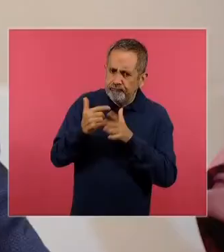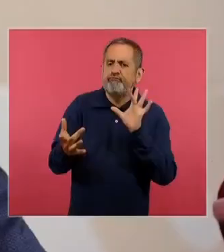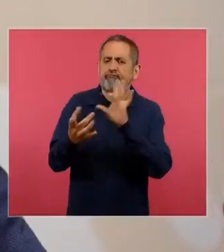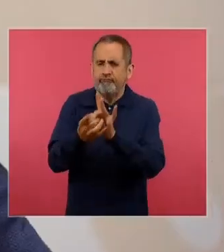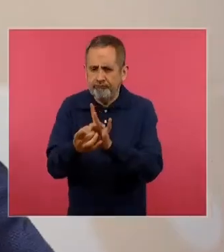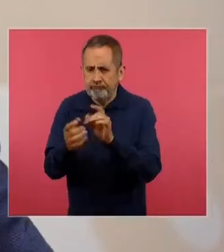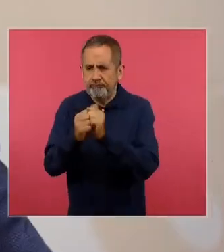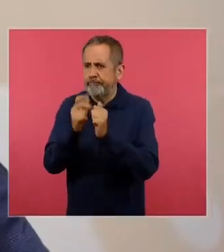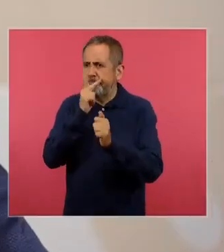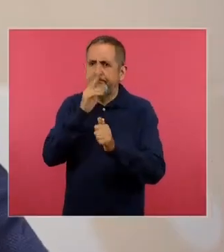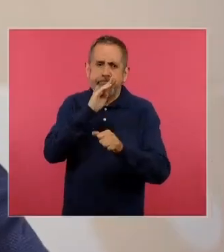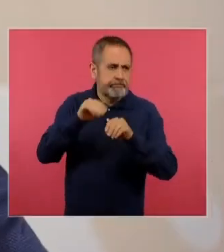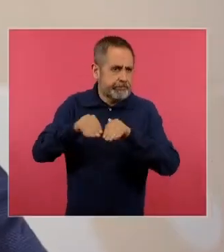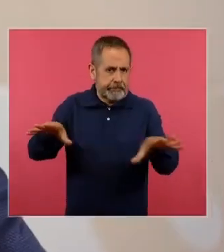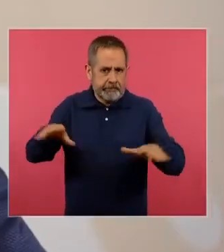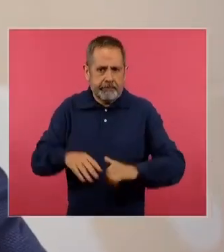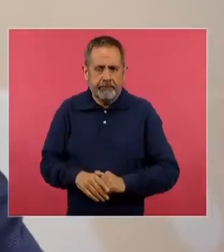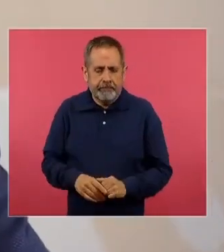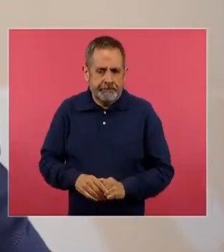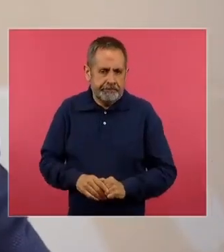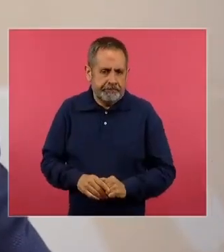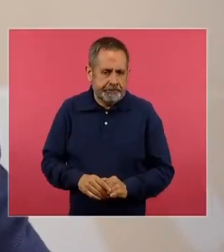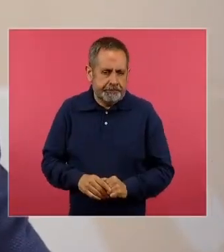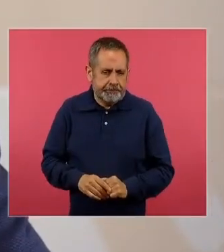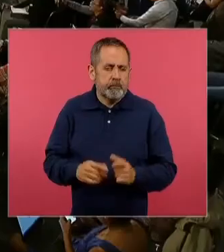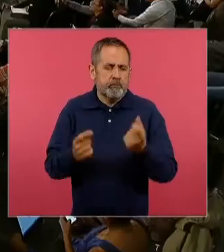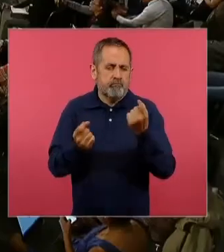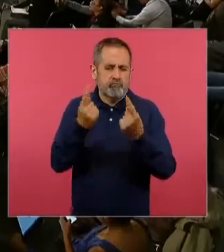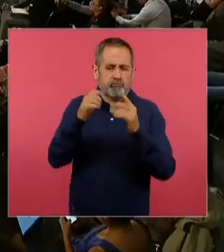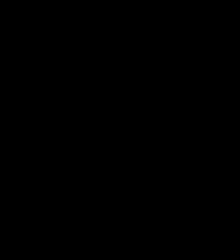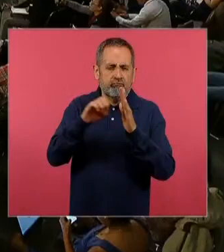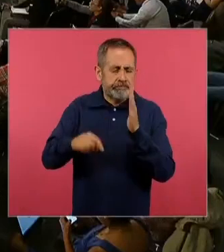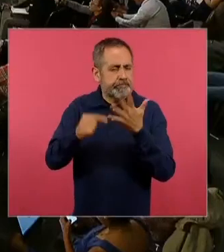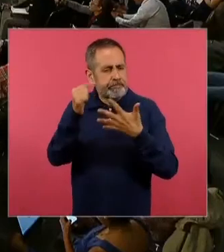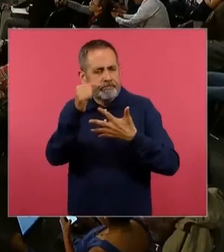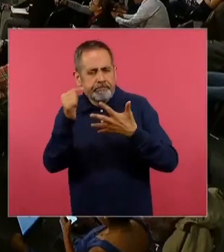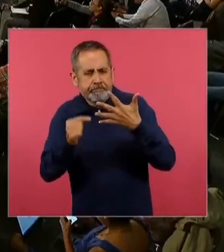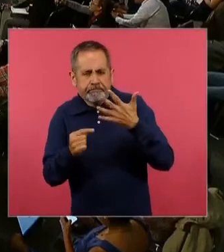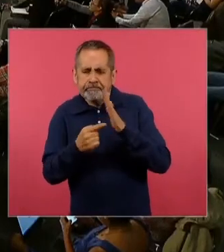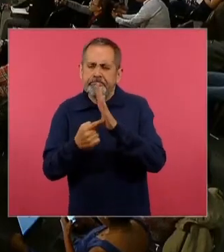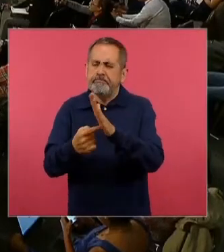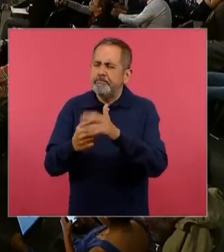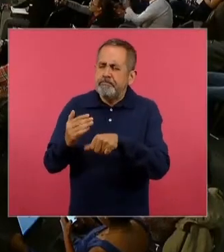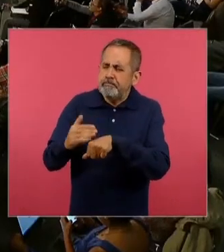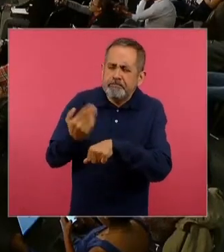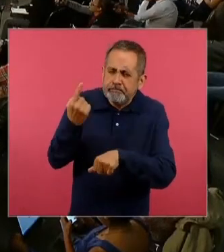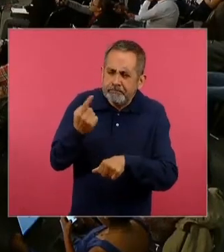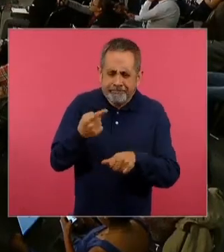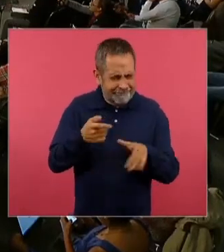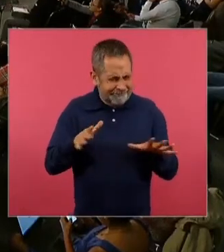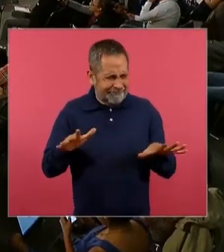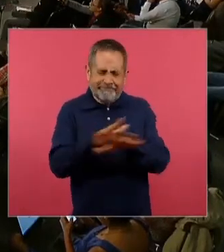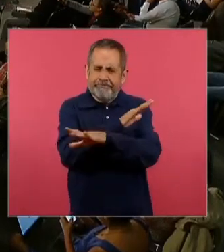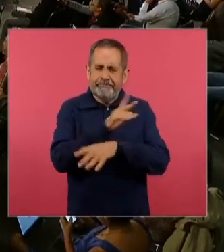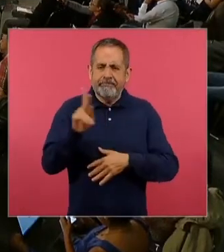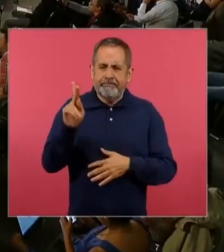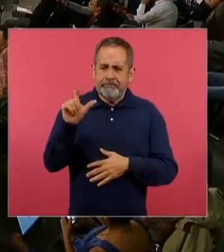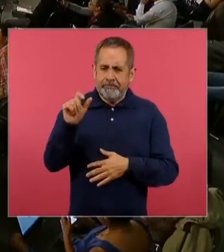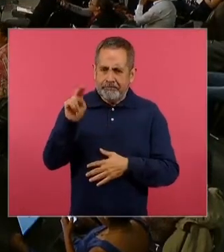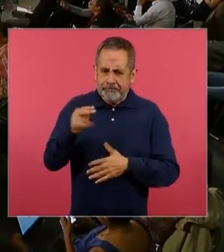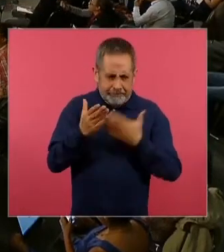ellos. Quiero explicar en algunos elementos de por qué hicimos la reforma al plan de